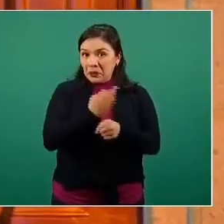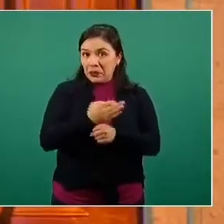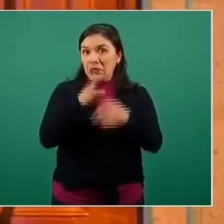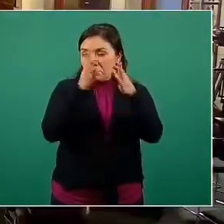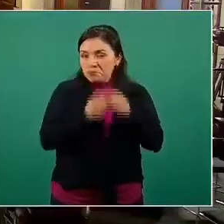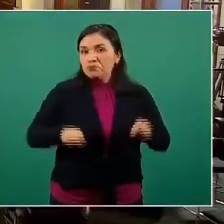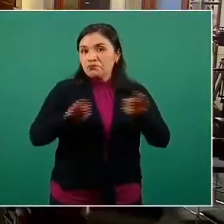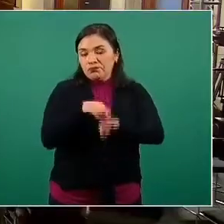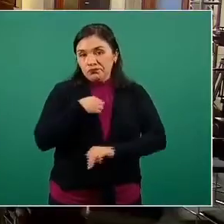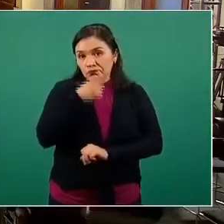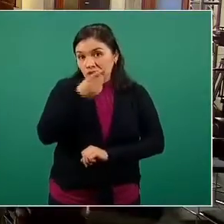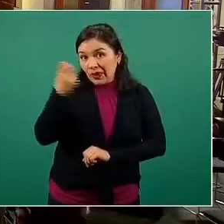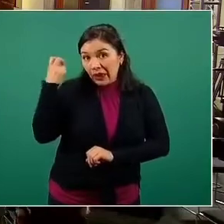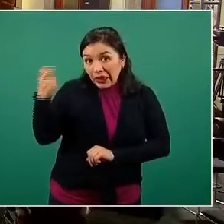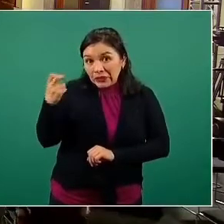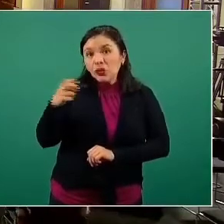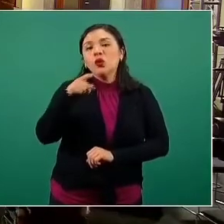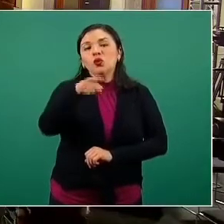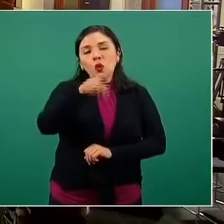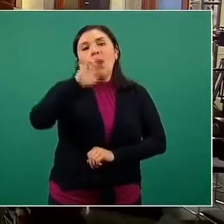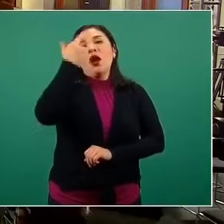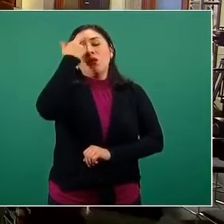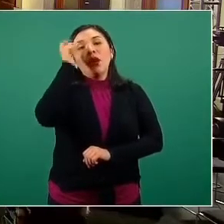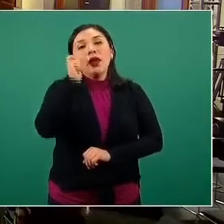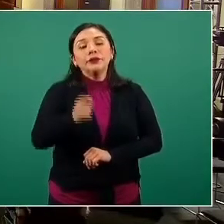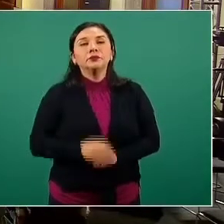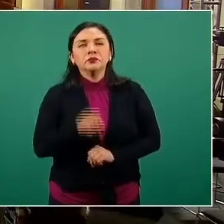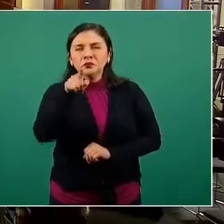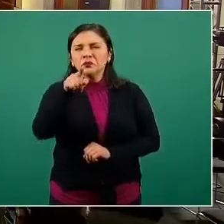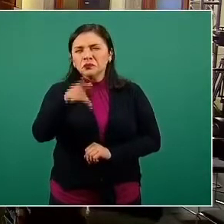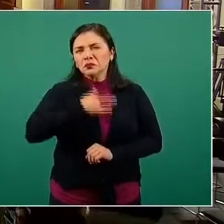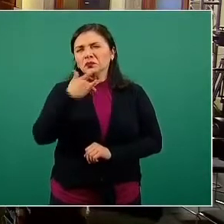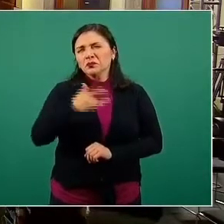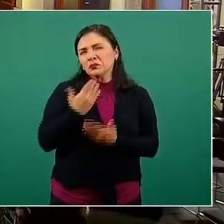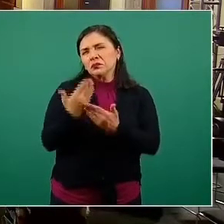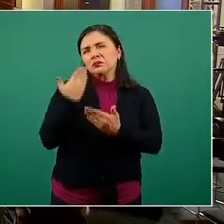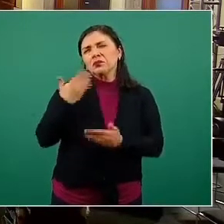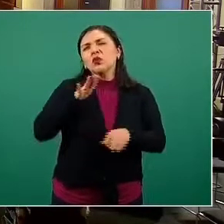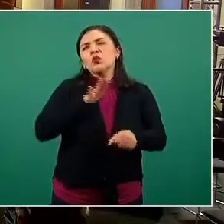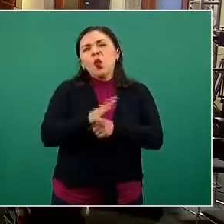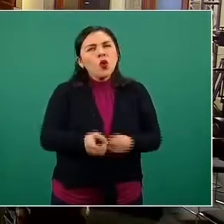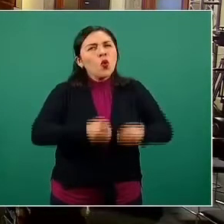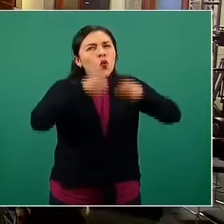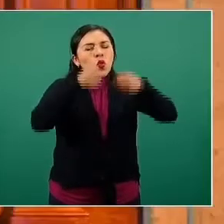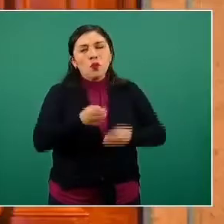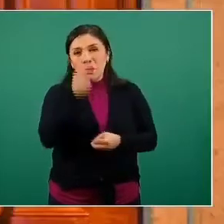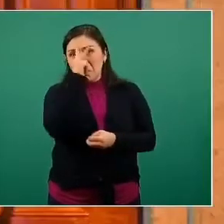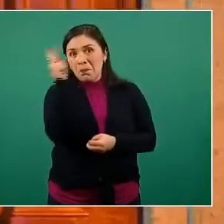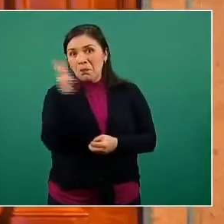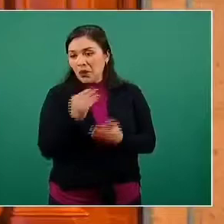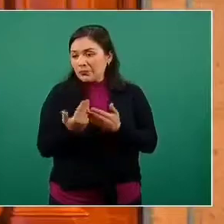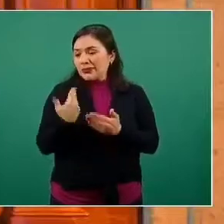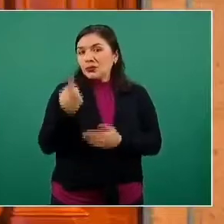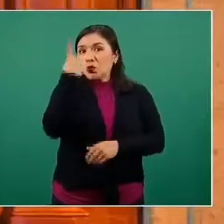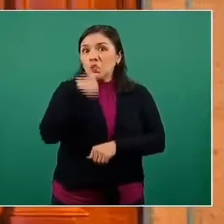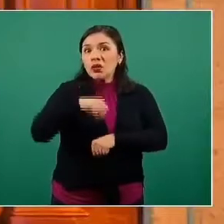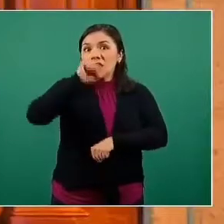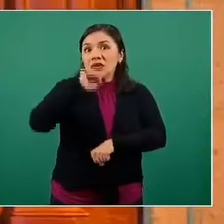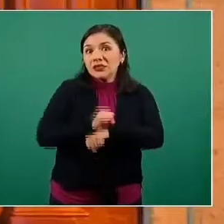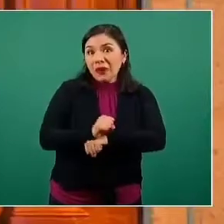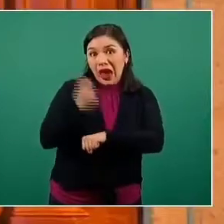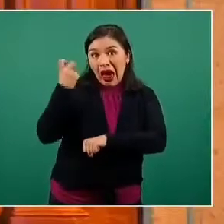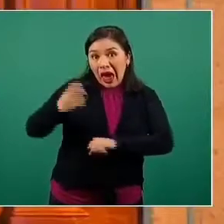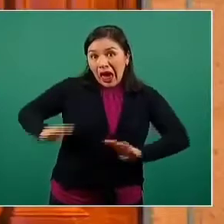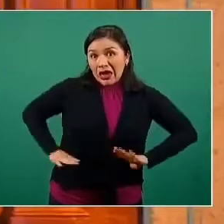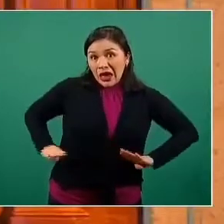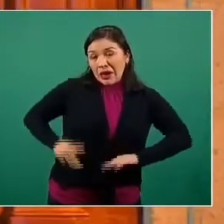en este punto también recalcar que si recordamos los niveles de ocupación que teníamos hace una semana para este rango,